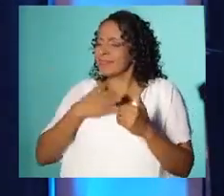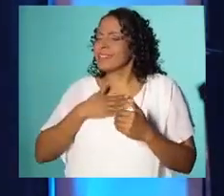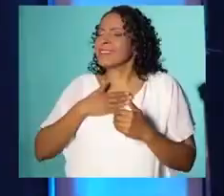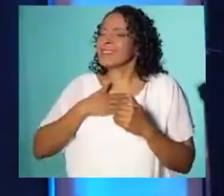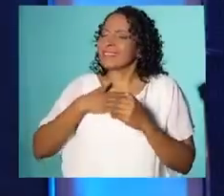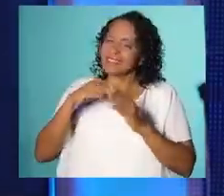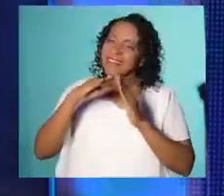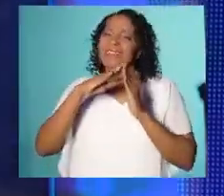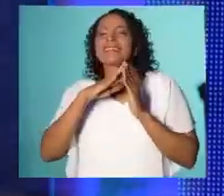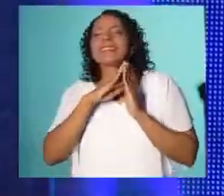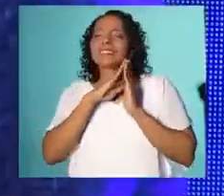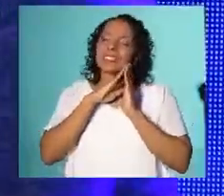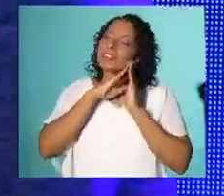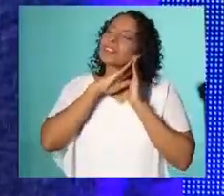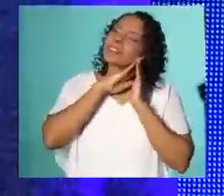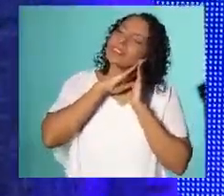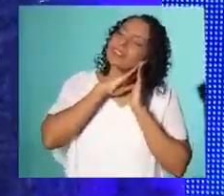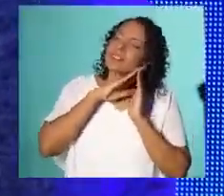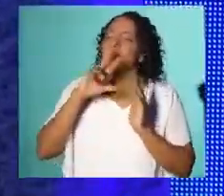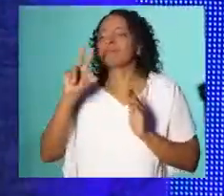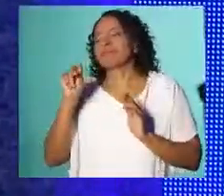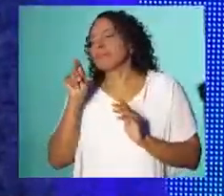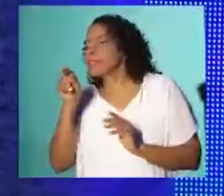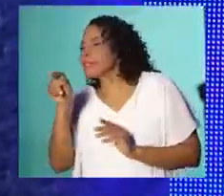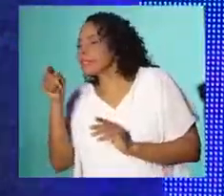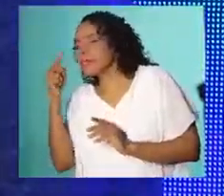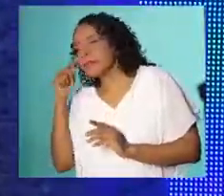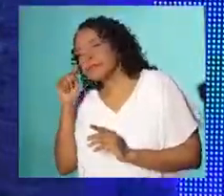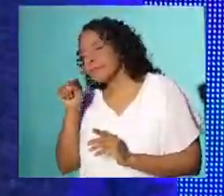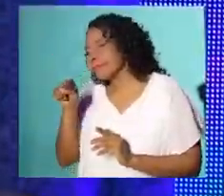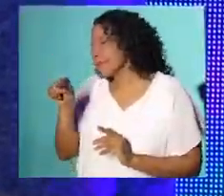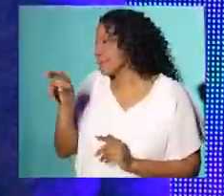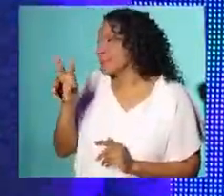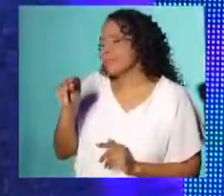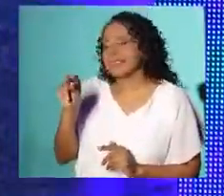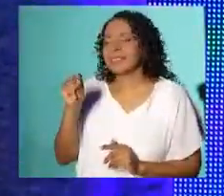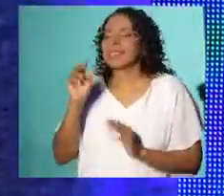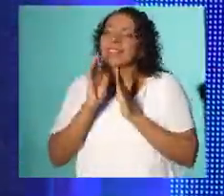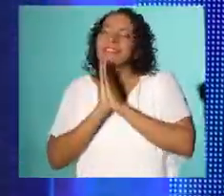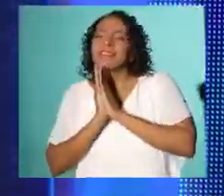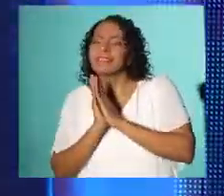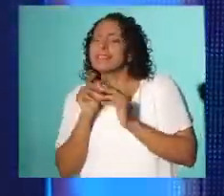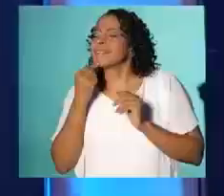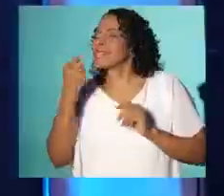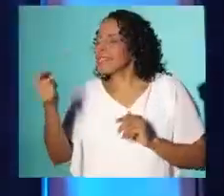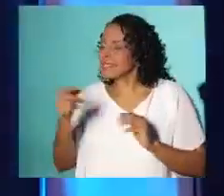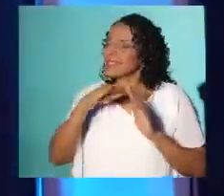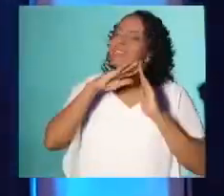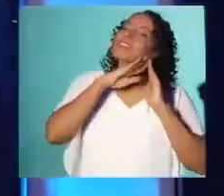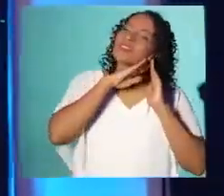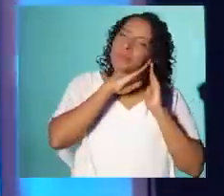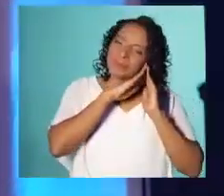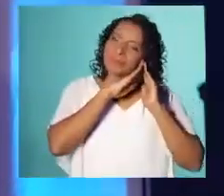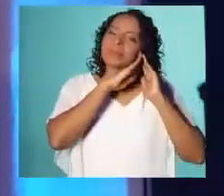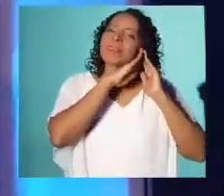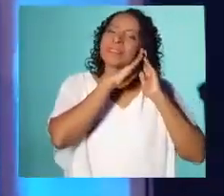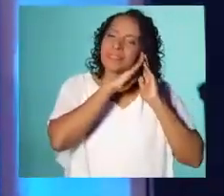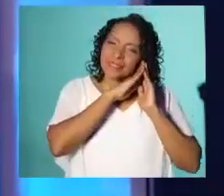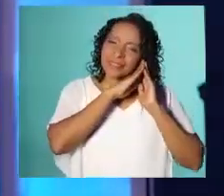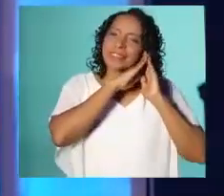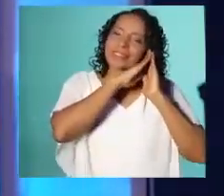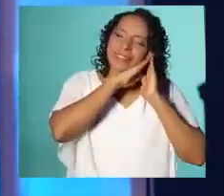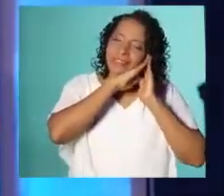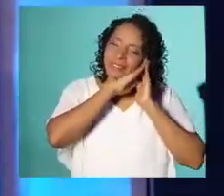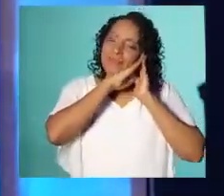Me conformo con verte y te digo duerme, duerme, duerme, duerme, duerme,